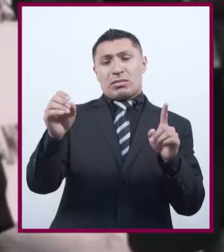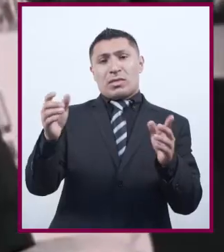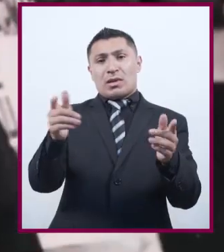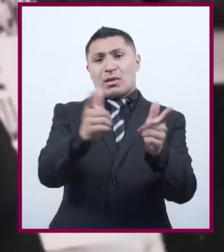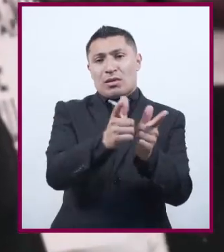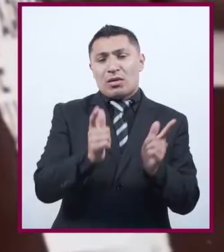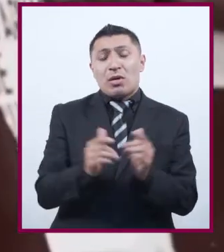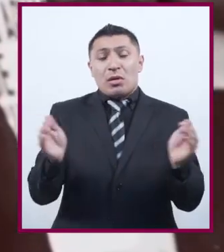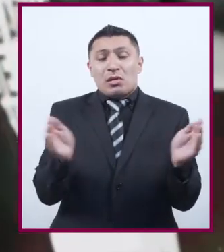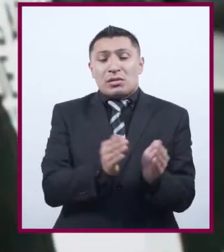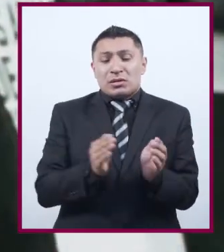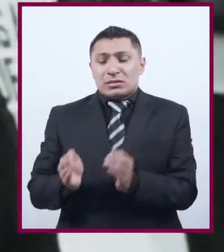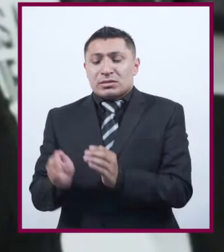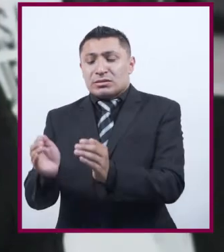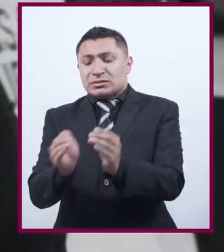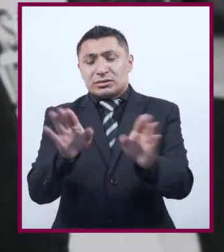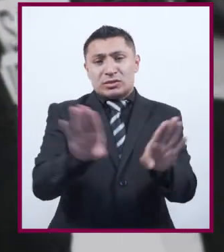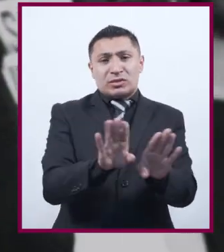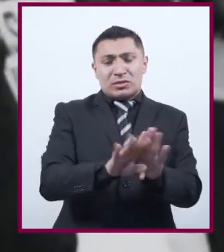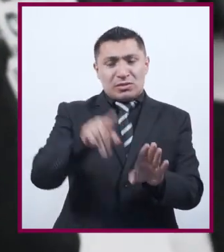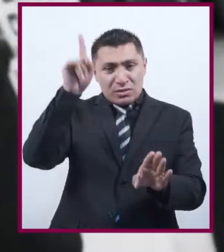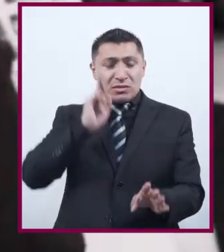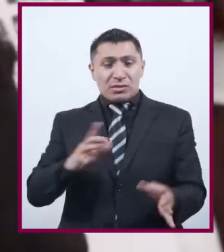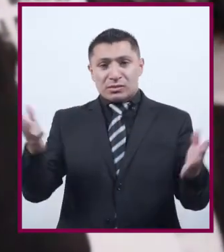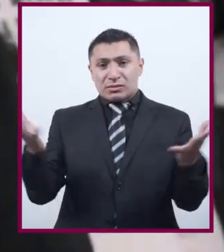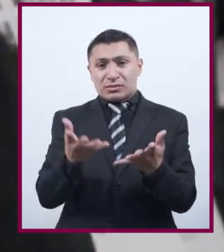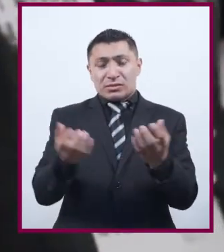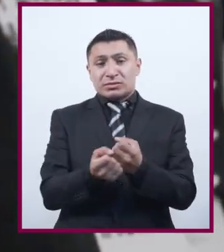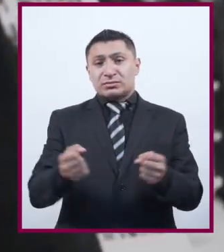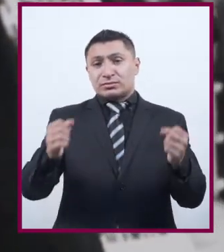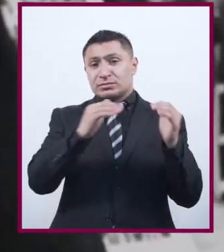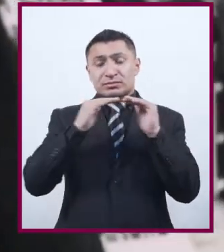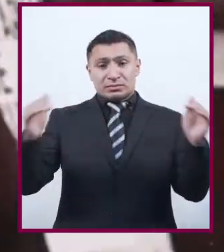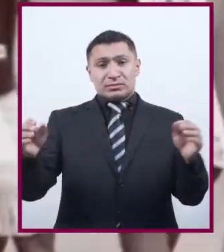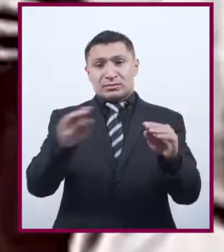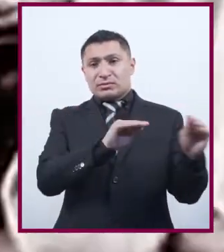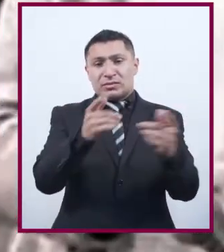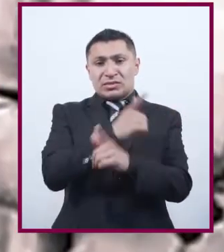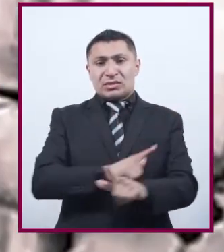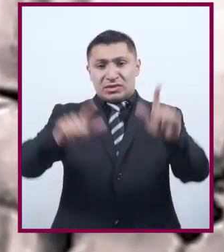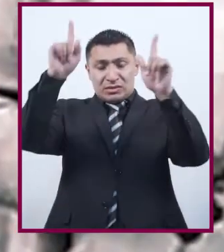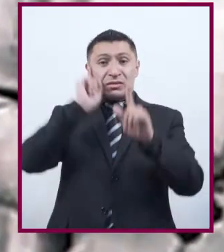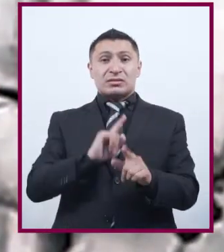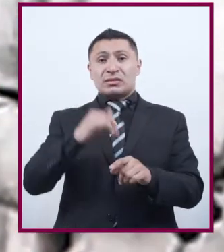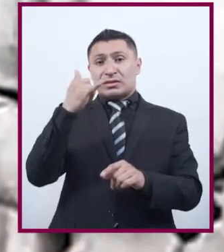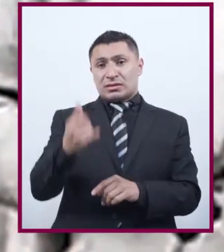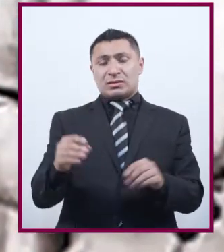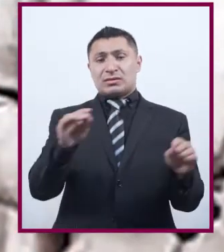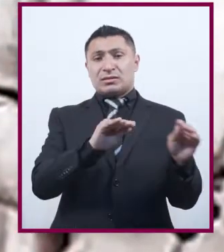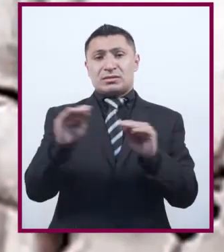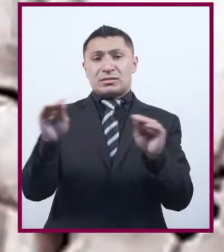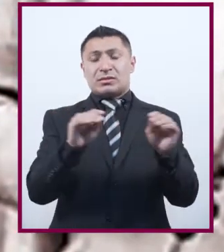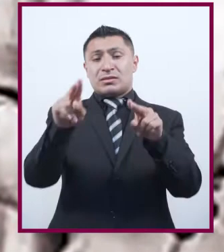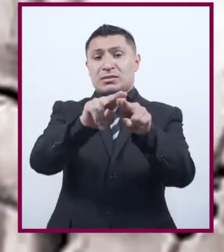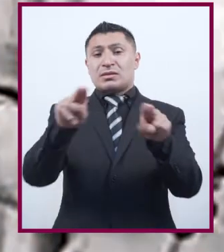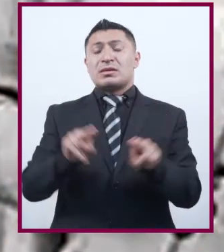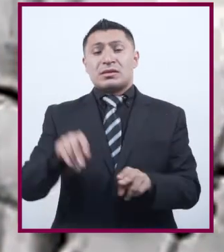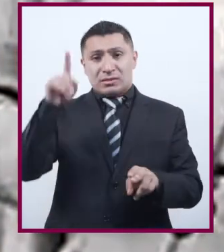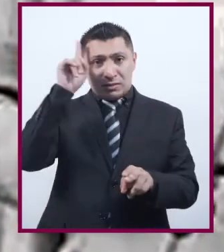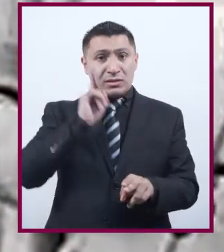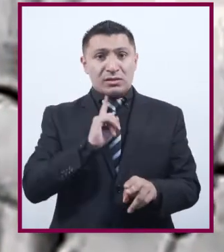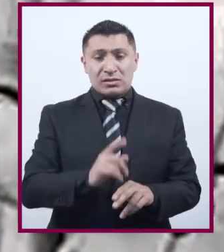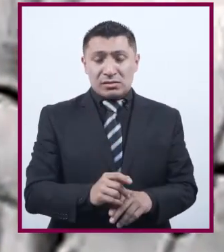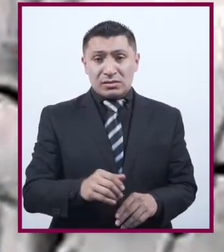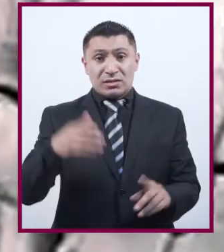grupos, como Mujeres en Acción Solidaria, el Movimiento de Liberación de la Mujer y el Movimiento Nacional de Mujeres, a fin